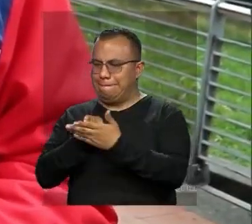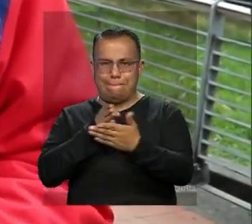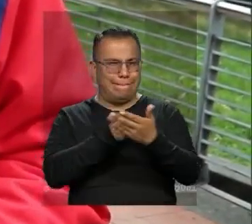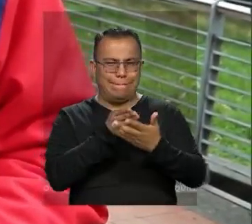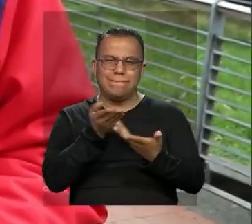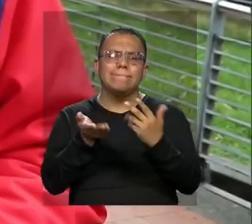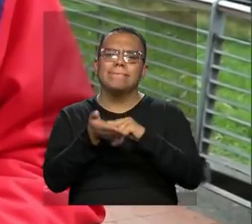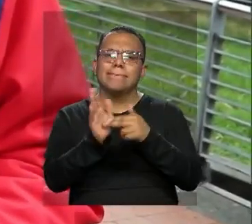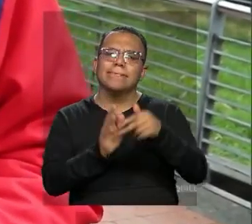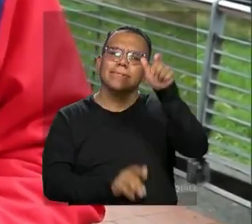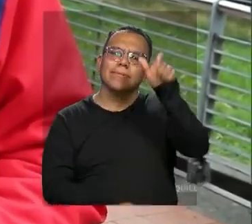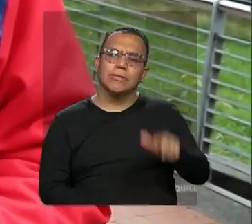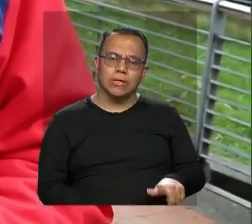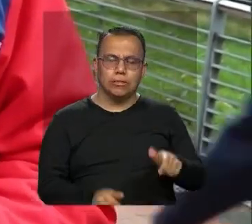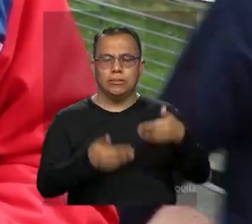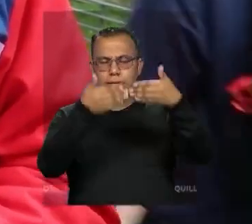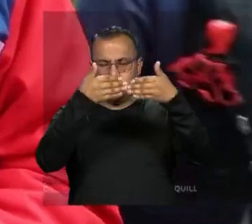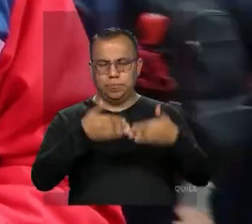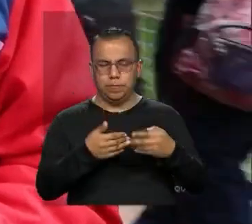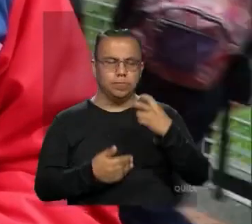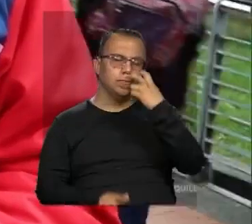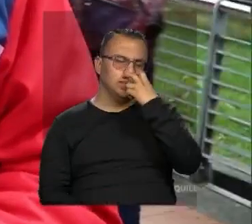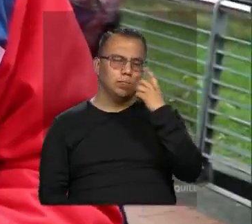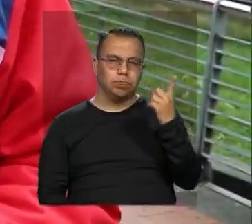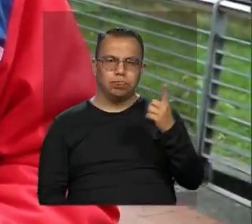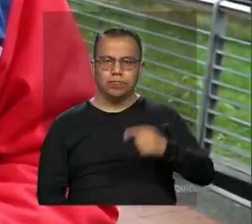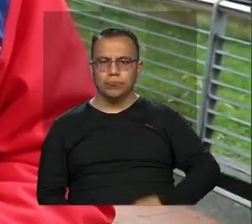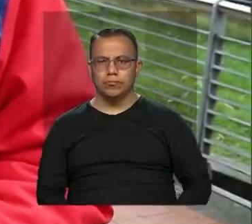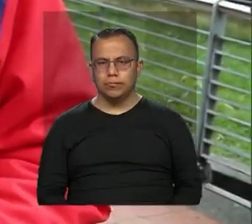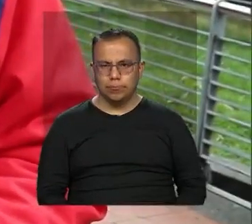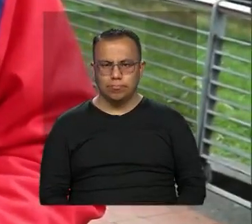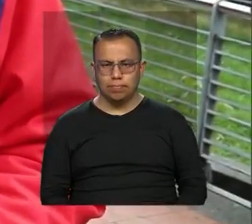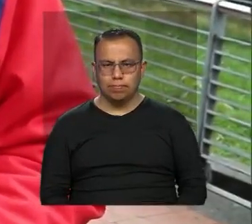acceso de personas con esta discapacidad al sistema.